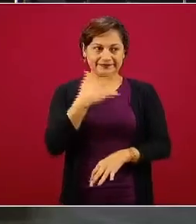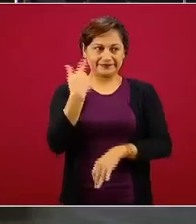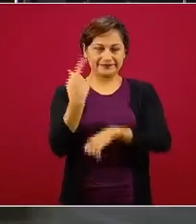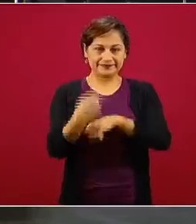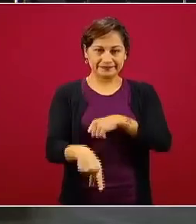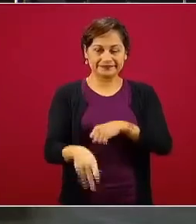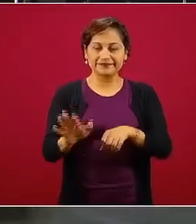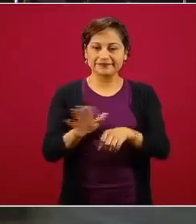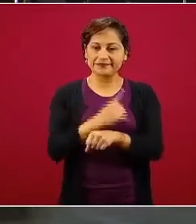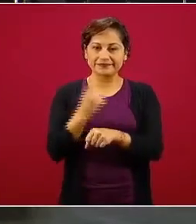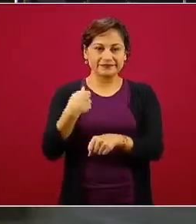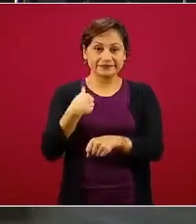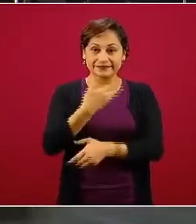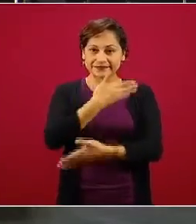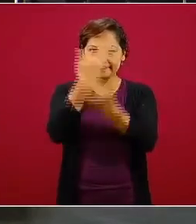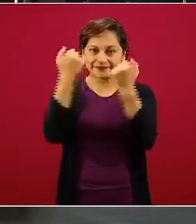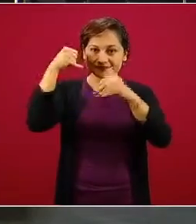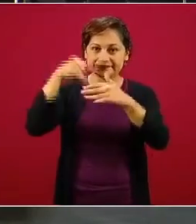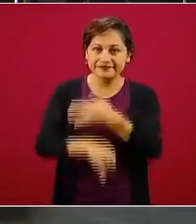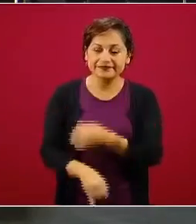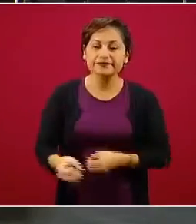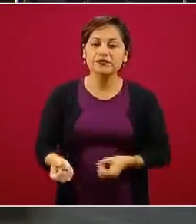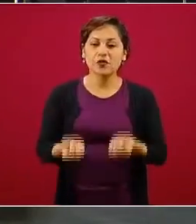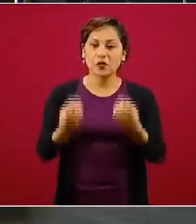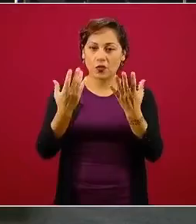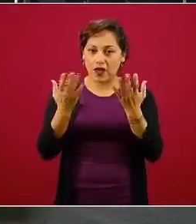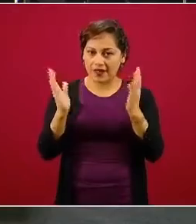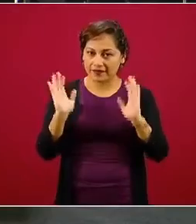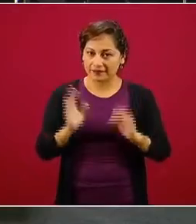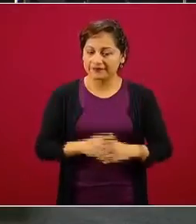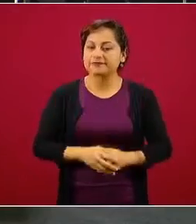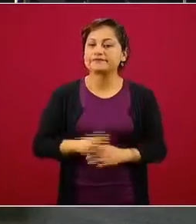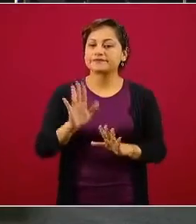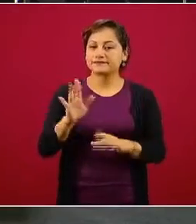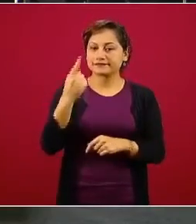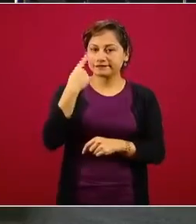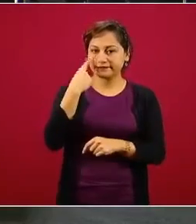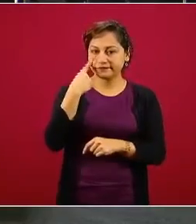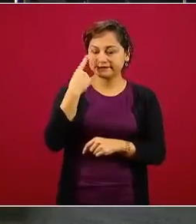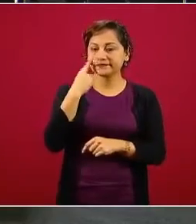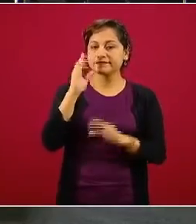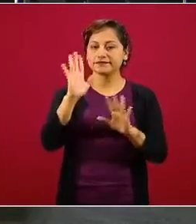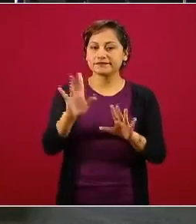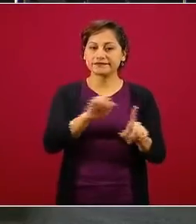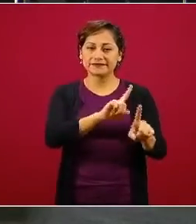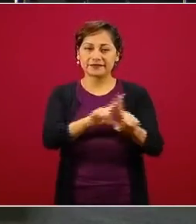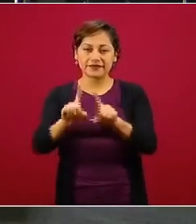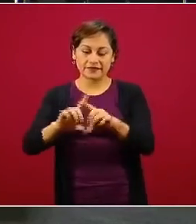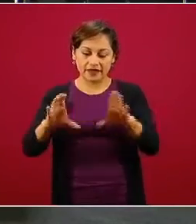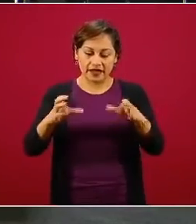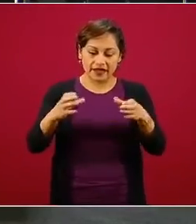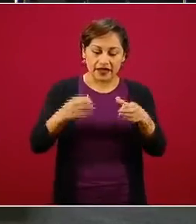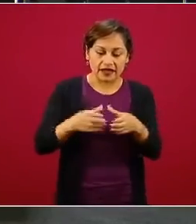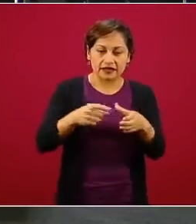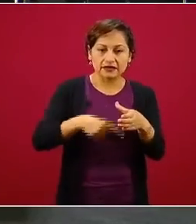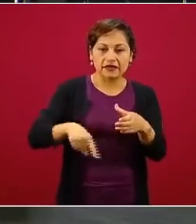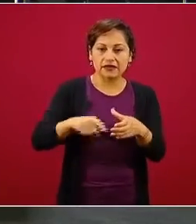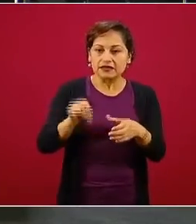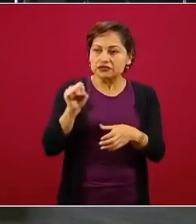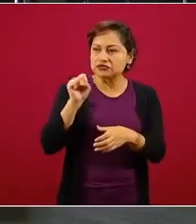comentar algo también, señor presidente. Los grupos de marinos mercantes en sindicatos y todo y empresas